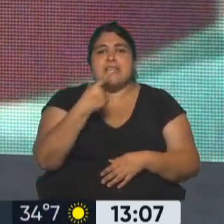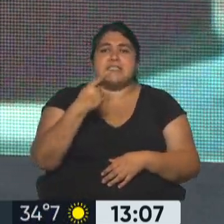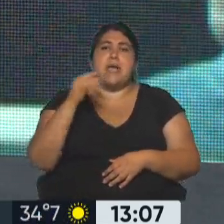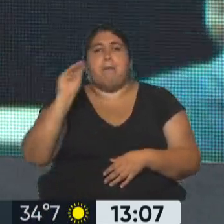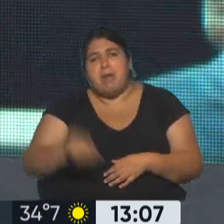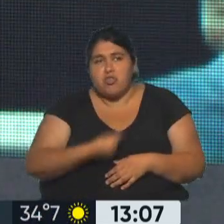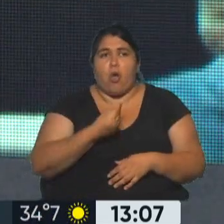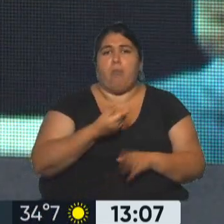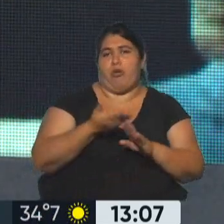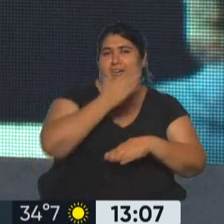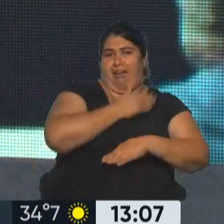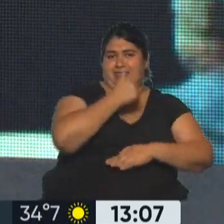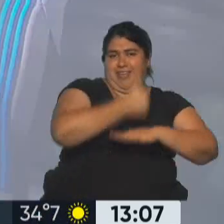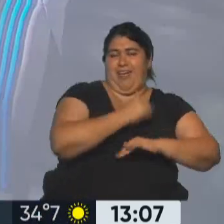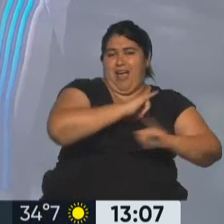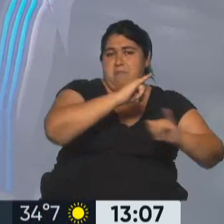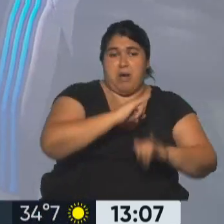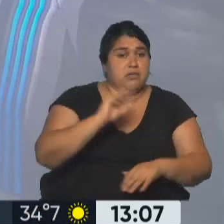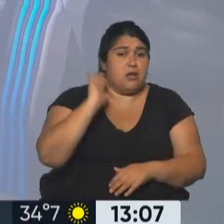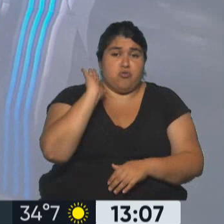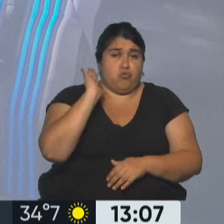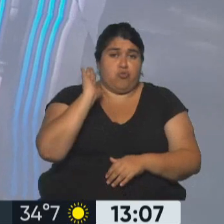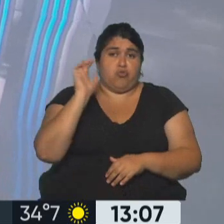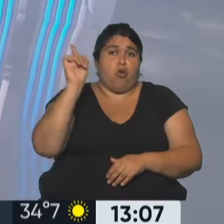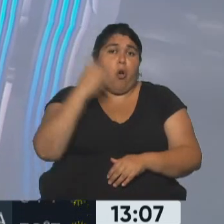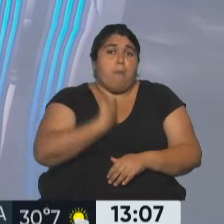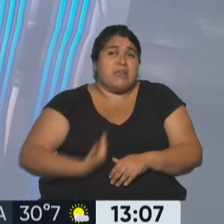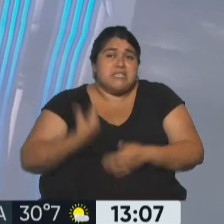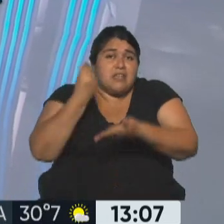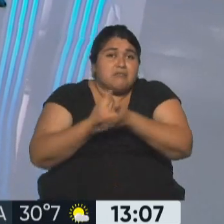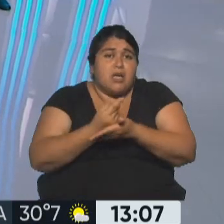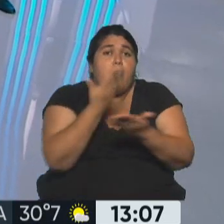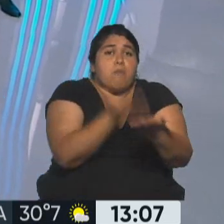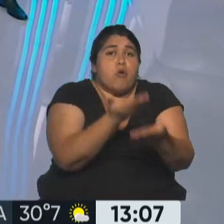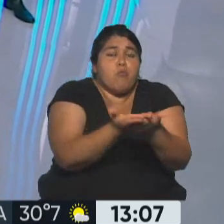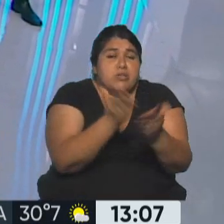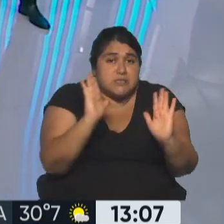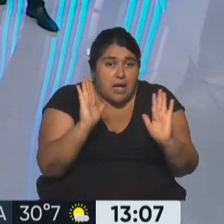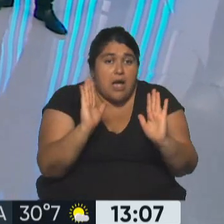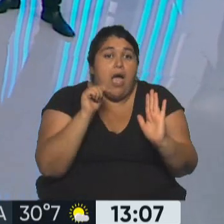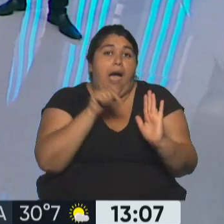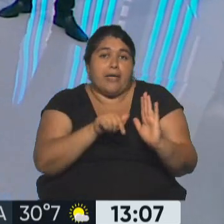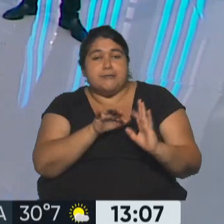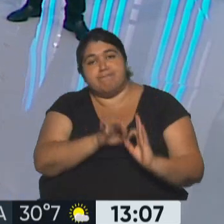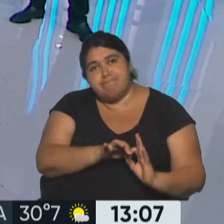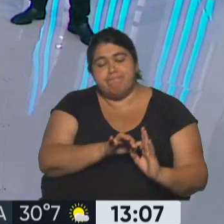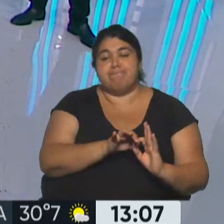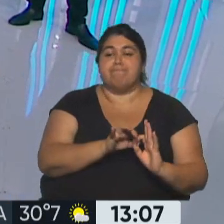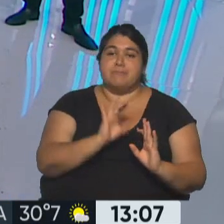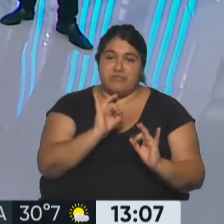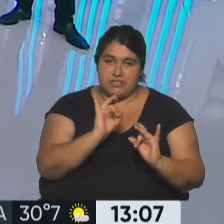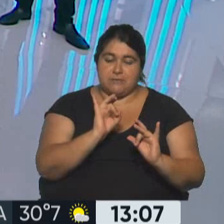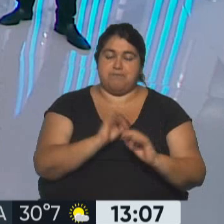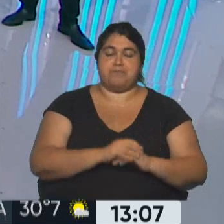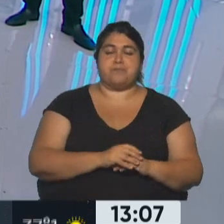hizo campaña, sino porque es el presidente que prometió las reformas que están presentes en esa Carta Magna. Entonces está atado a lo que pueda pasar después. Y